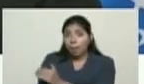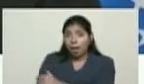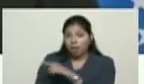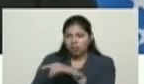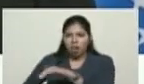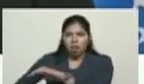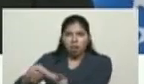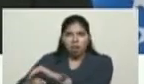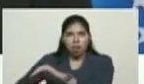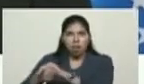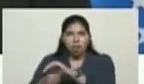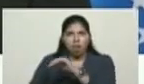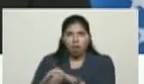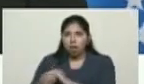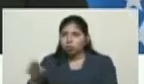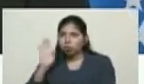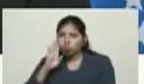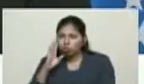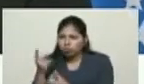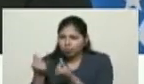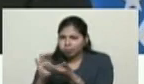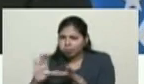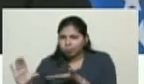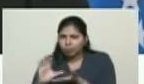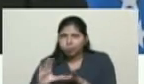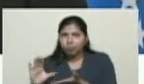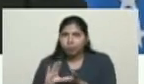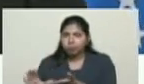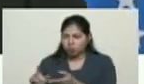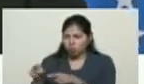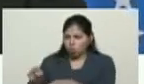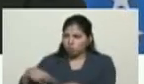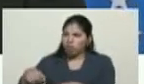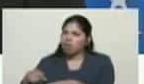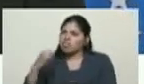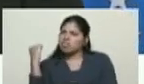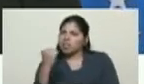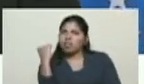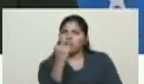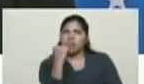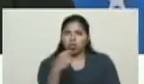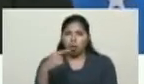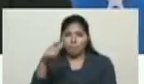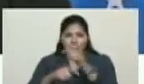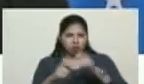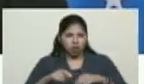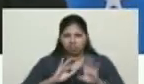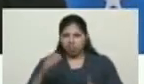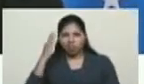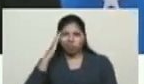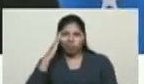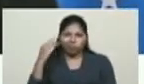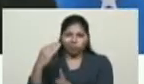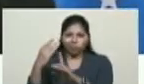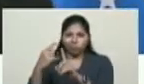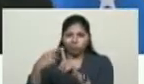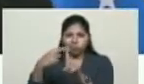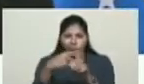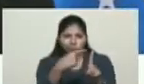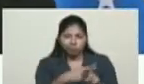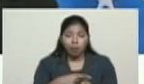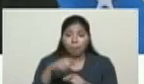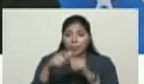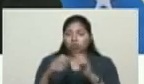venezolana que pretendían cometer asesinatos selectivos en el país a líderes políticos